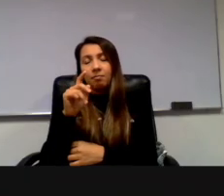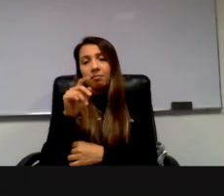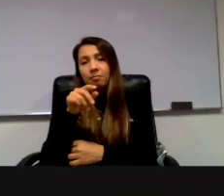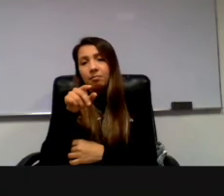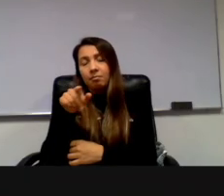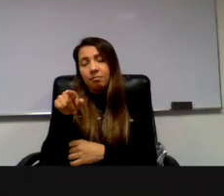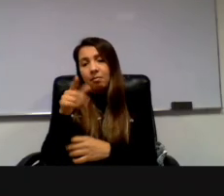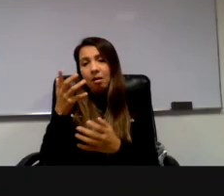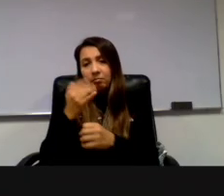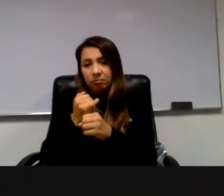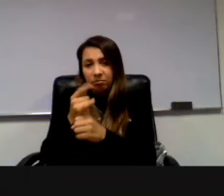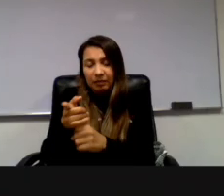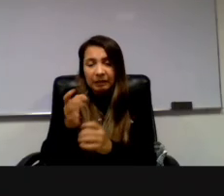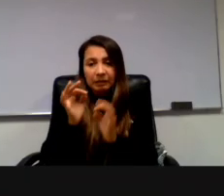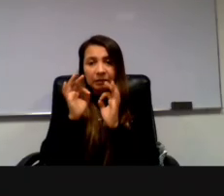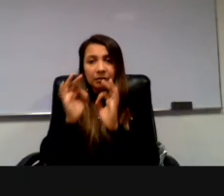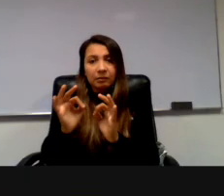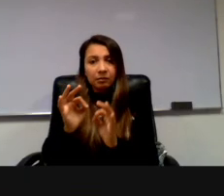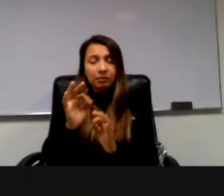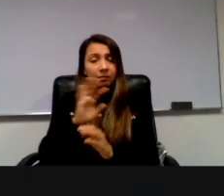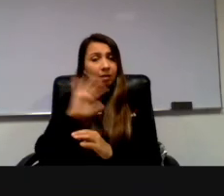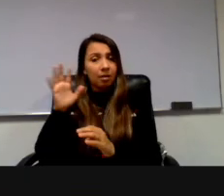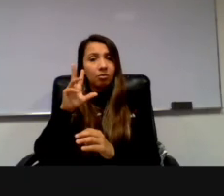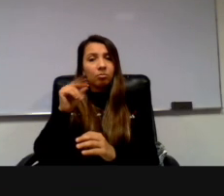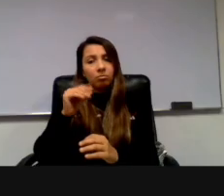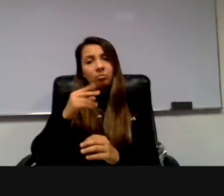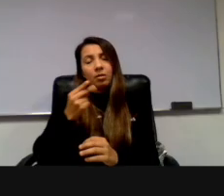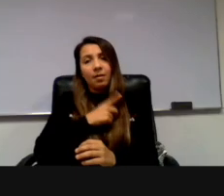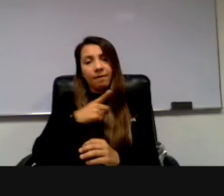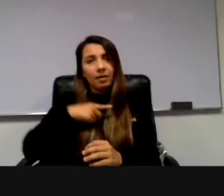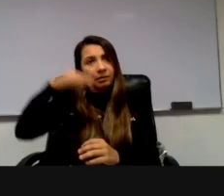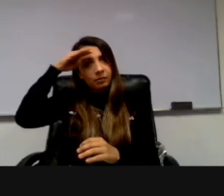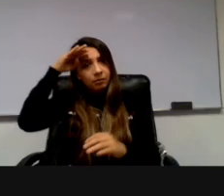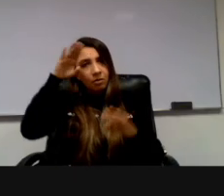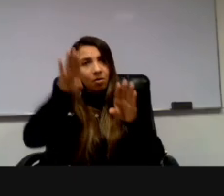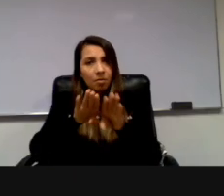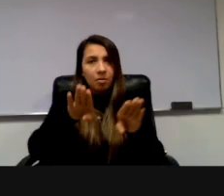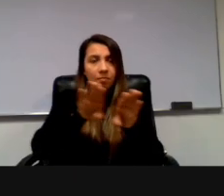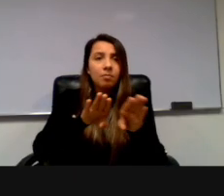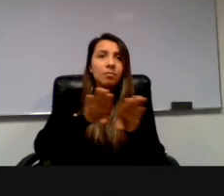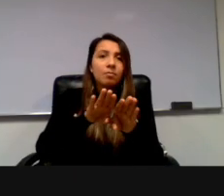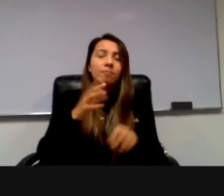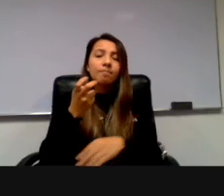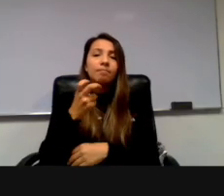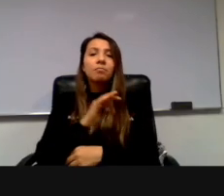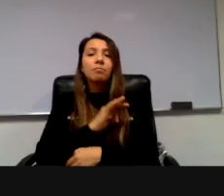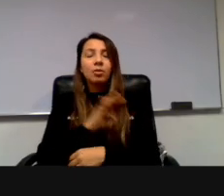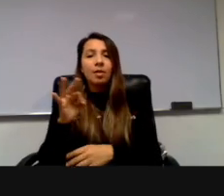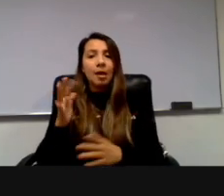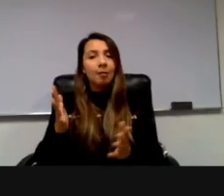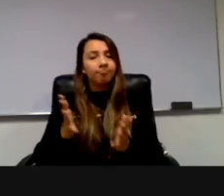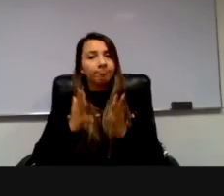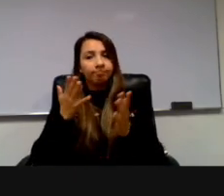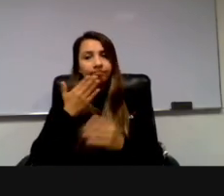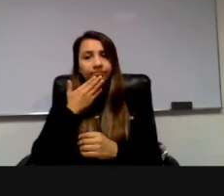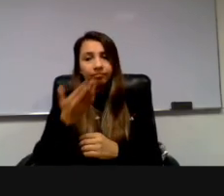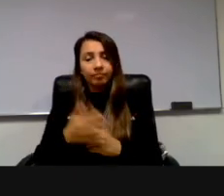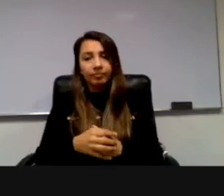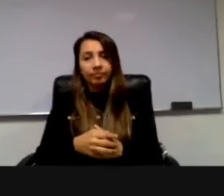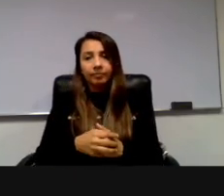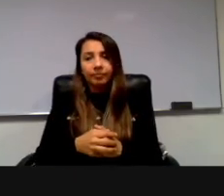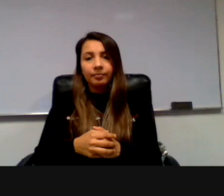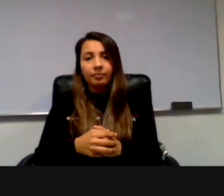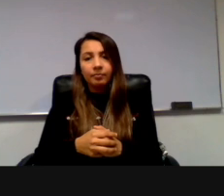hay que dejar echar a andar la creatividad, ¿no? Y esto pues nos puede llegar a sorprender, ¿no?